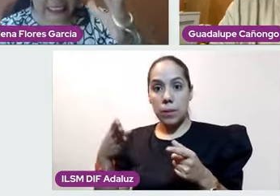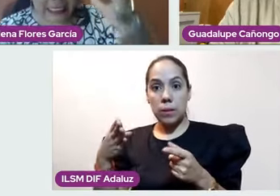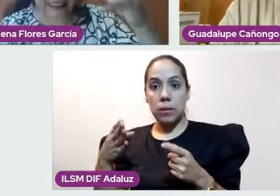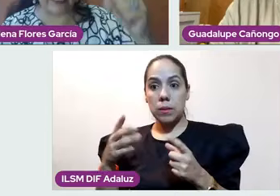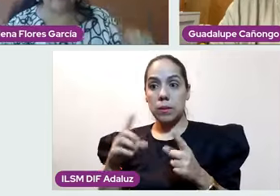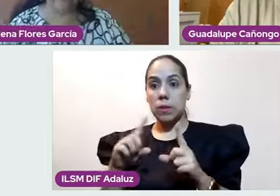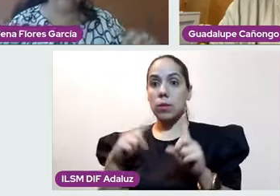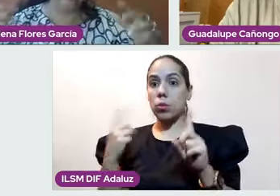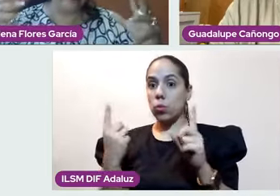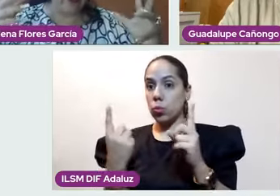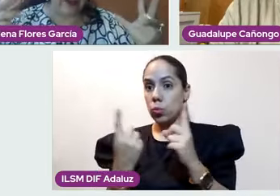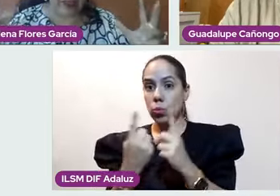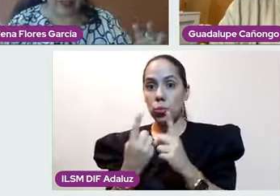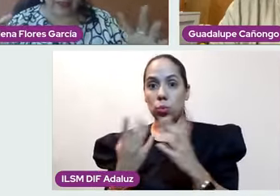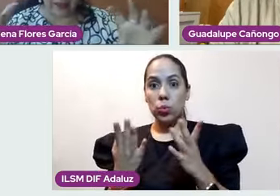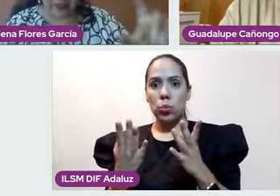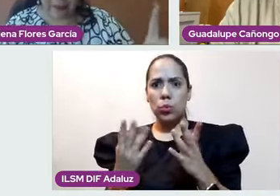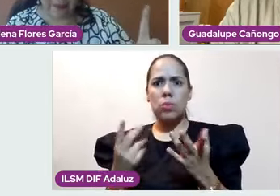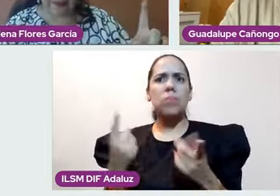si necesitan, ¿no?